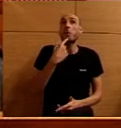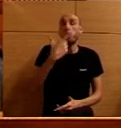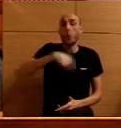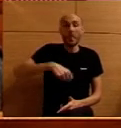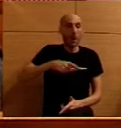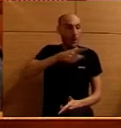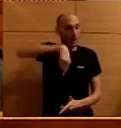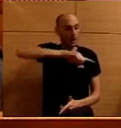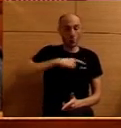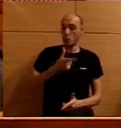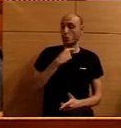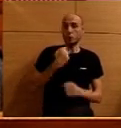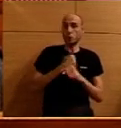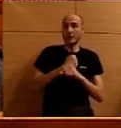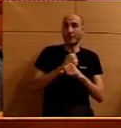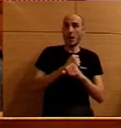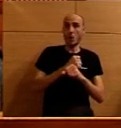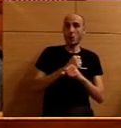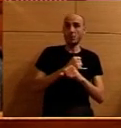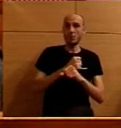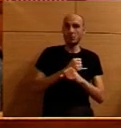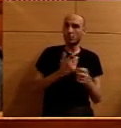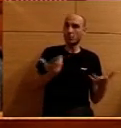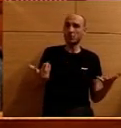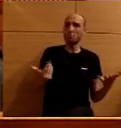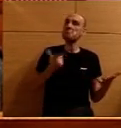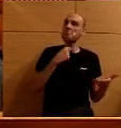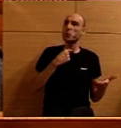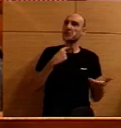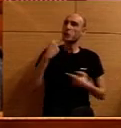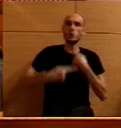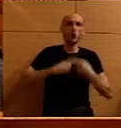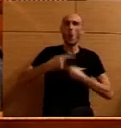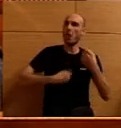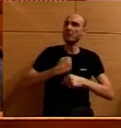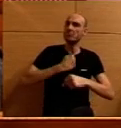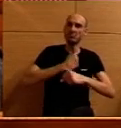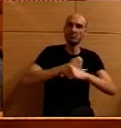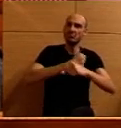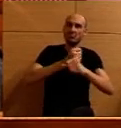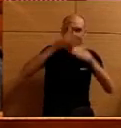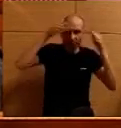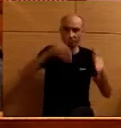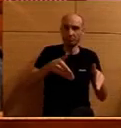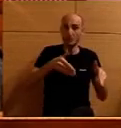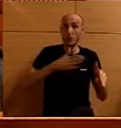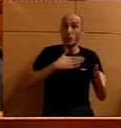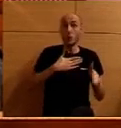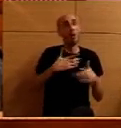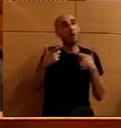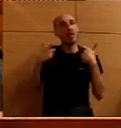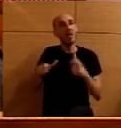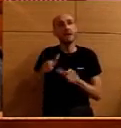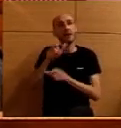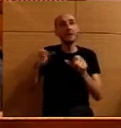trabajo. Nosotros nuestro trabajo sí que nos agrada, de hecho lo hacemos. Y lo hacemos todos los días. Y yo, del Departamento de Personal, tengo que decirle que estoy muy